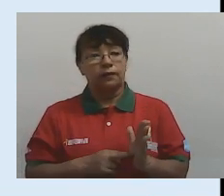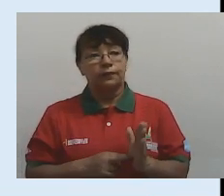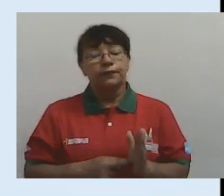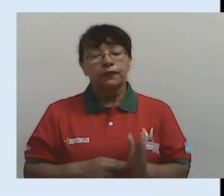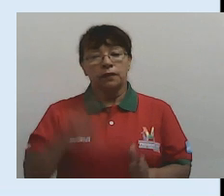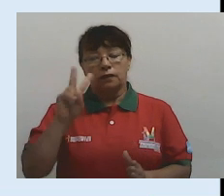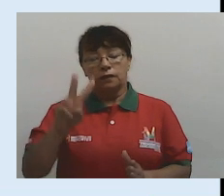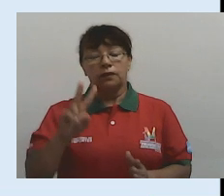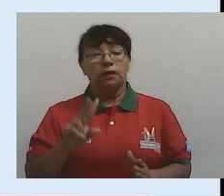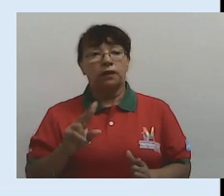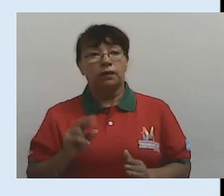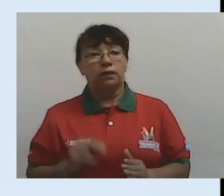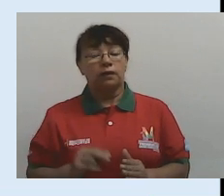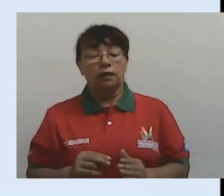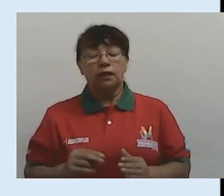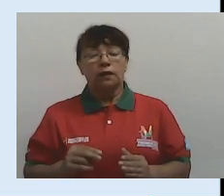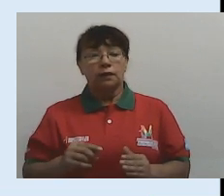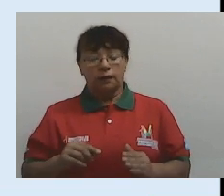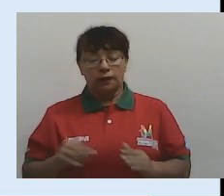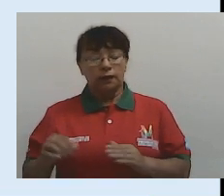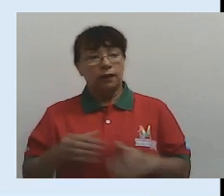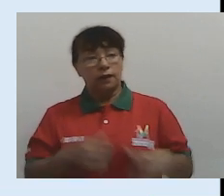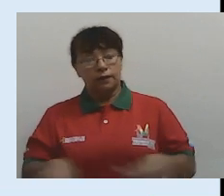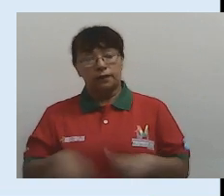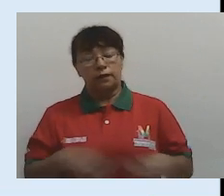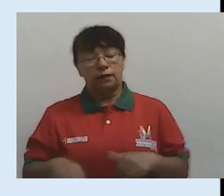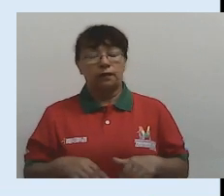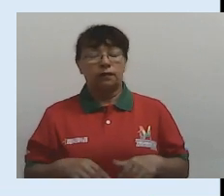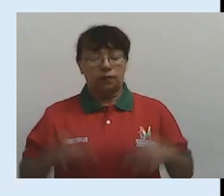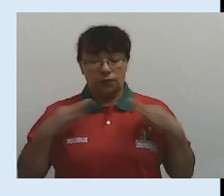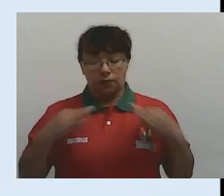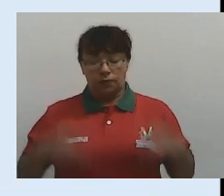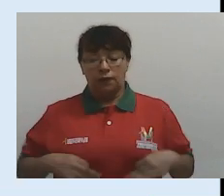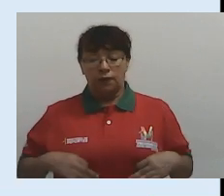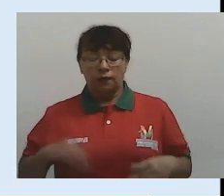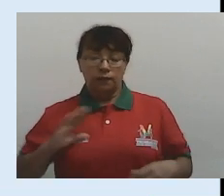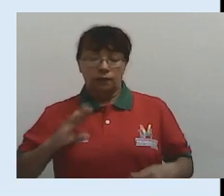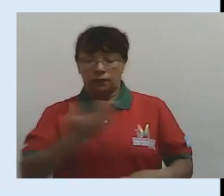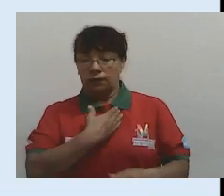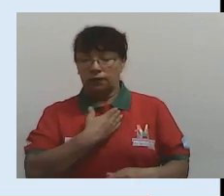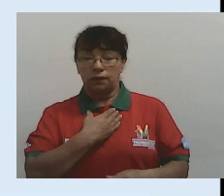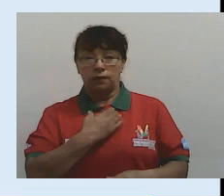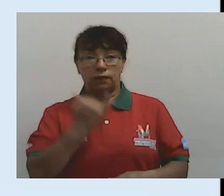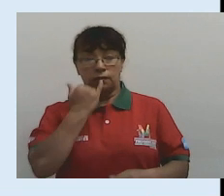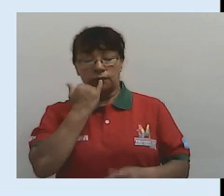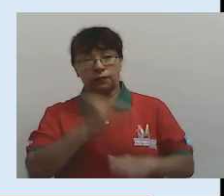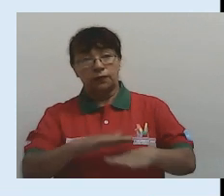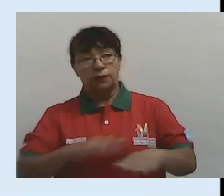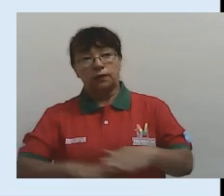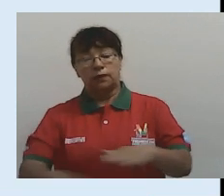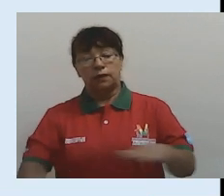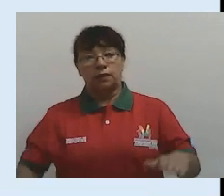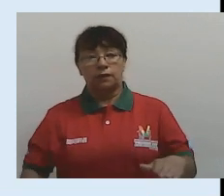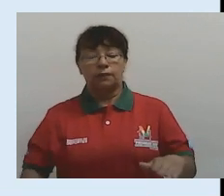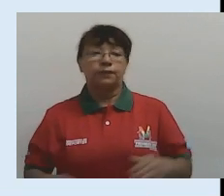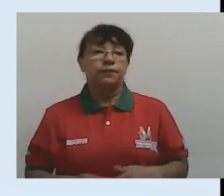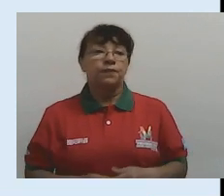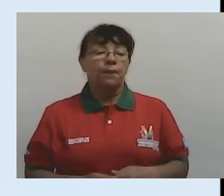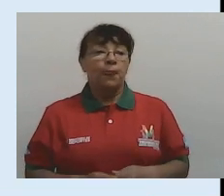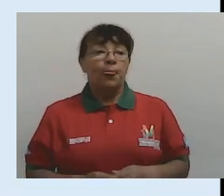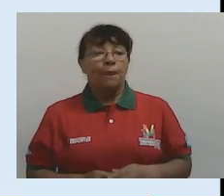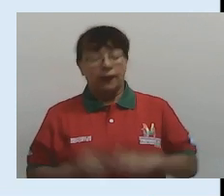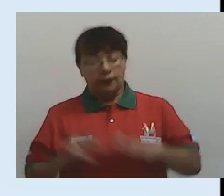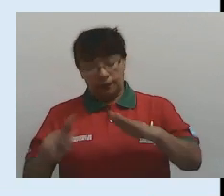es formar a nuestros niños para el relevo de velocidad de 4x100 que tenemos en secundaria.